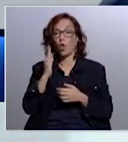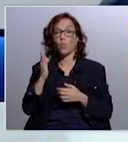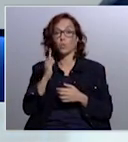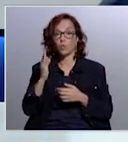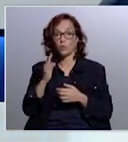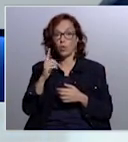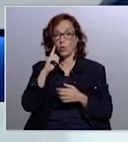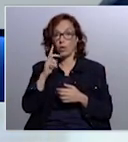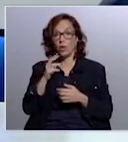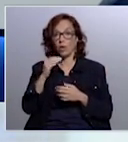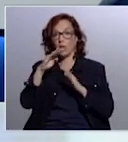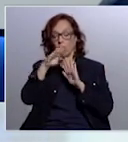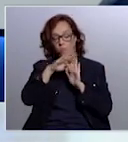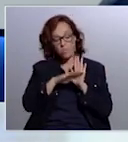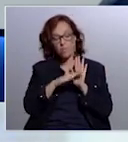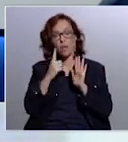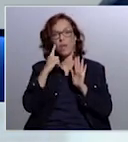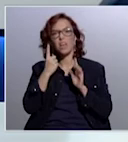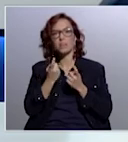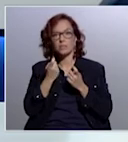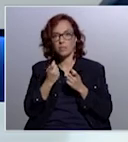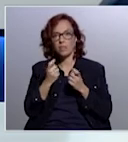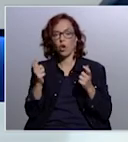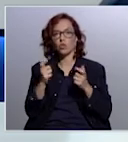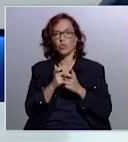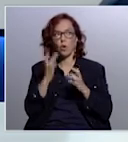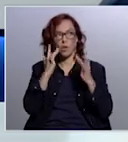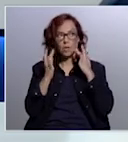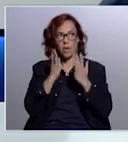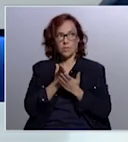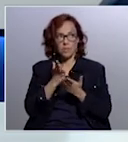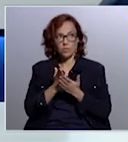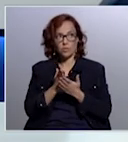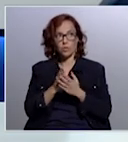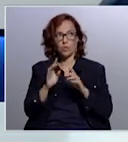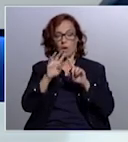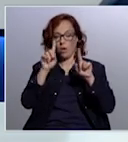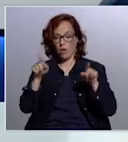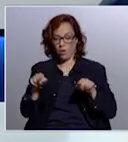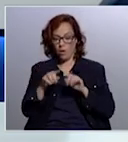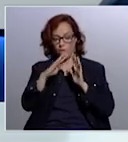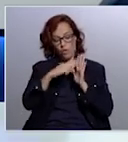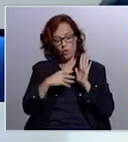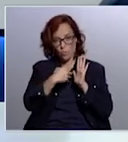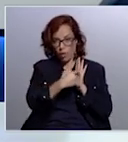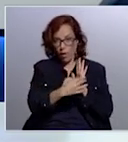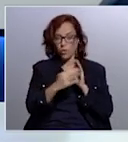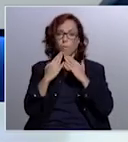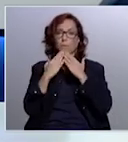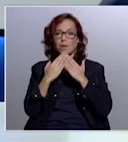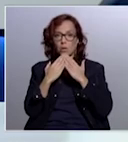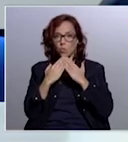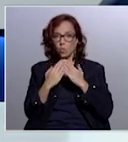dice cuál es el espíritu de la programación cómo está integrado el consejo artístico asesor y hay un formulario en el cual hacemos diferentes preguntas